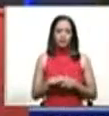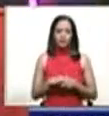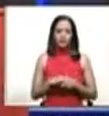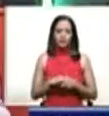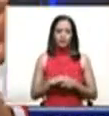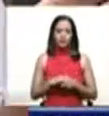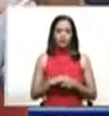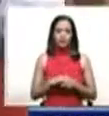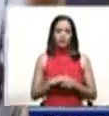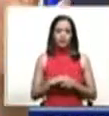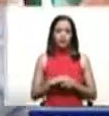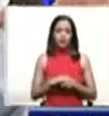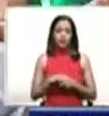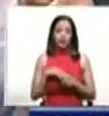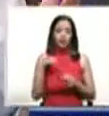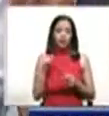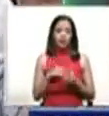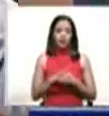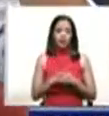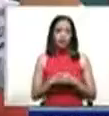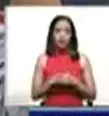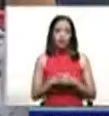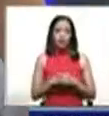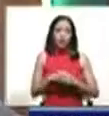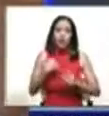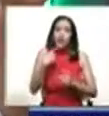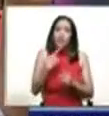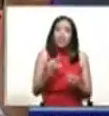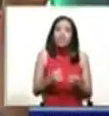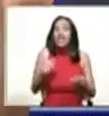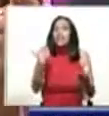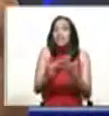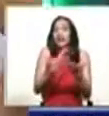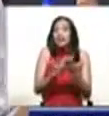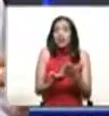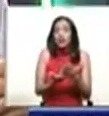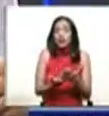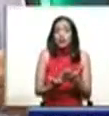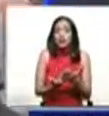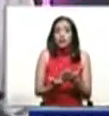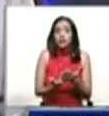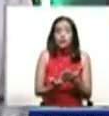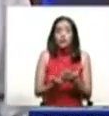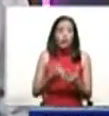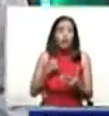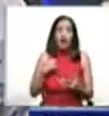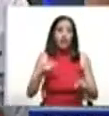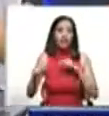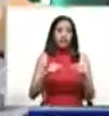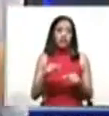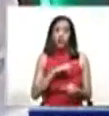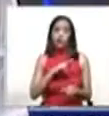Hay gente que dice por lo menos, o sea, el caso, cuando dicen el partido, pero que hay militancia que no es del partido,